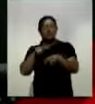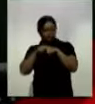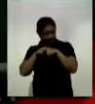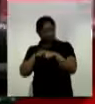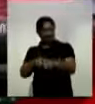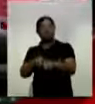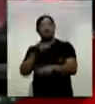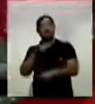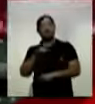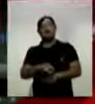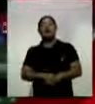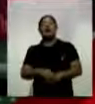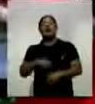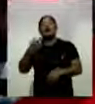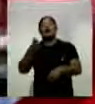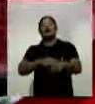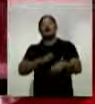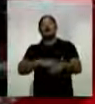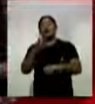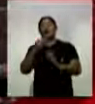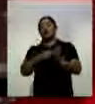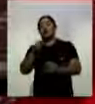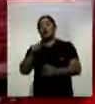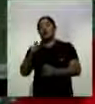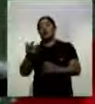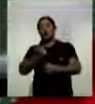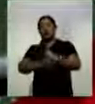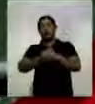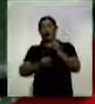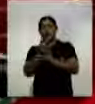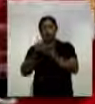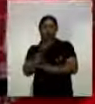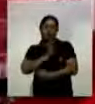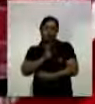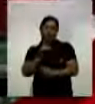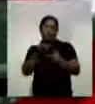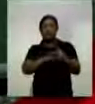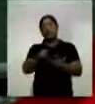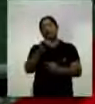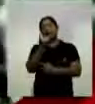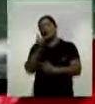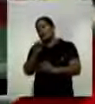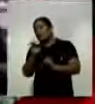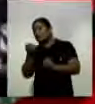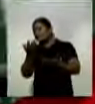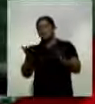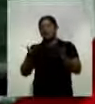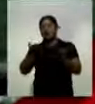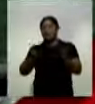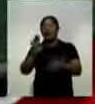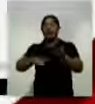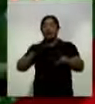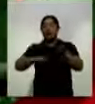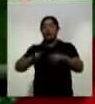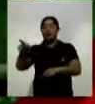podría comenzar en la última semana de julio o inicios de agosto, aunque eso depende de las recomendaciones de la Secretaría de